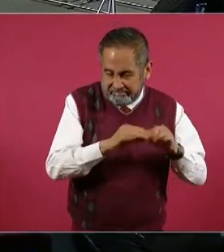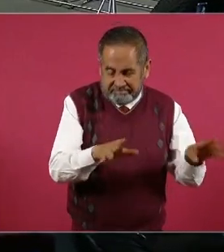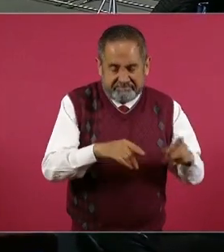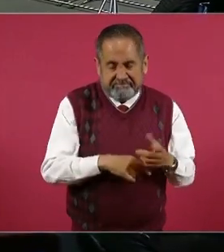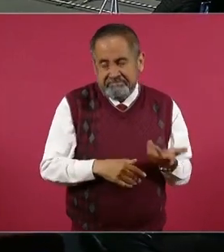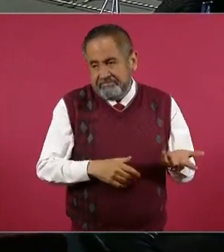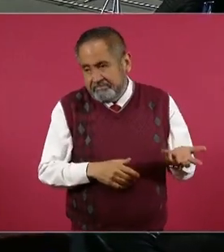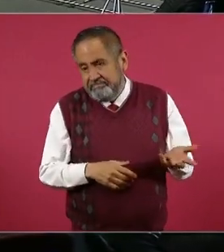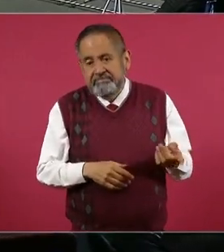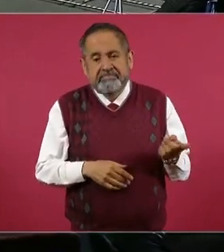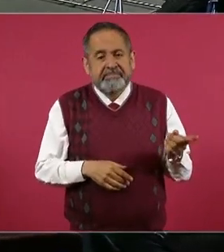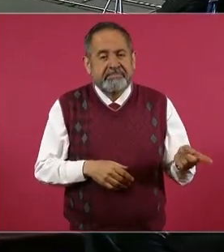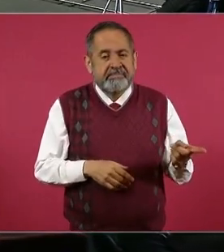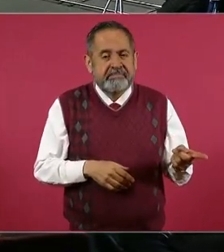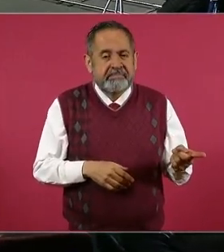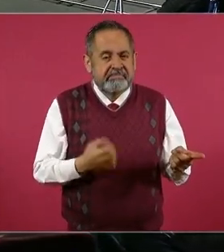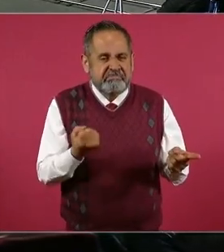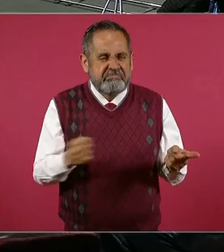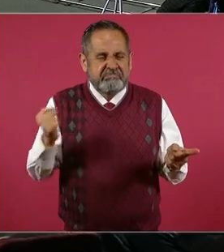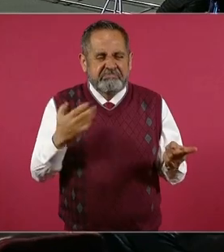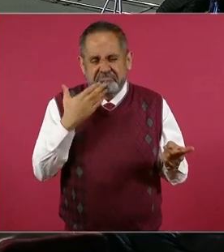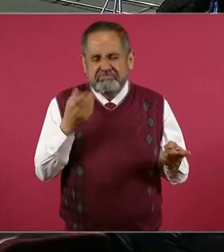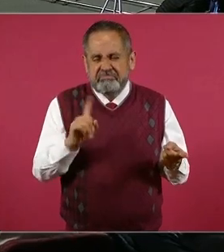no tan buenos,